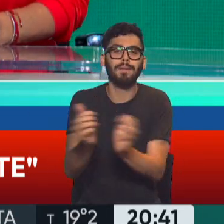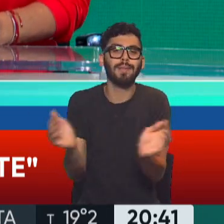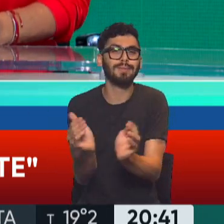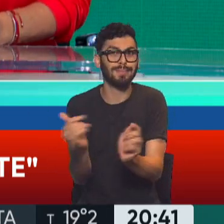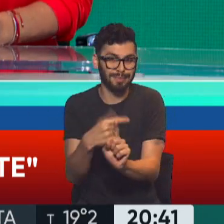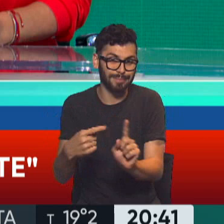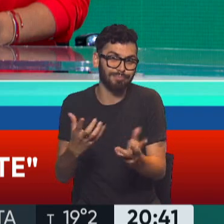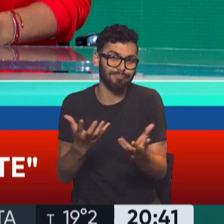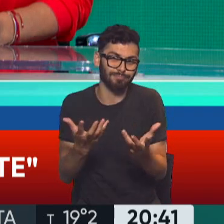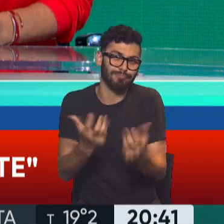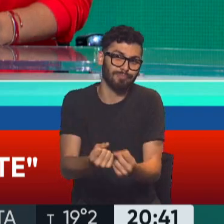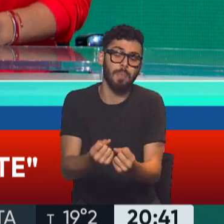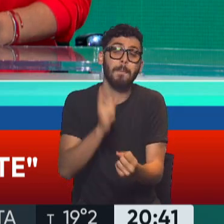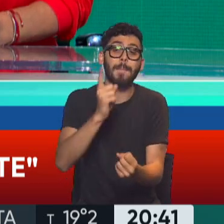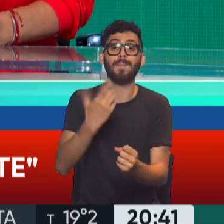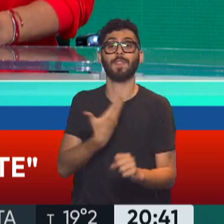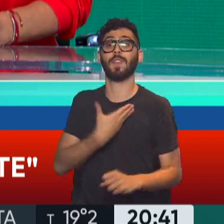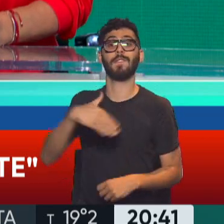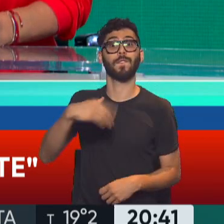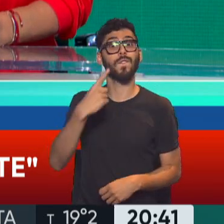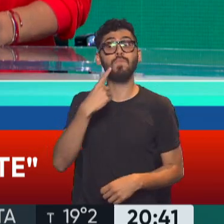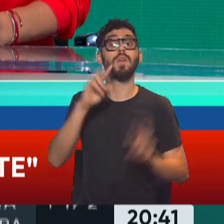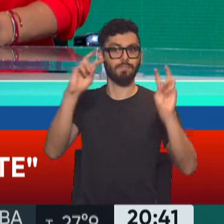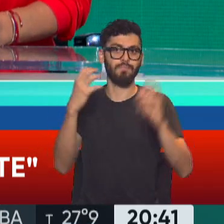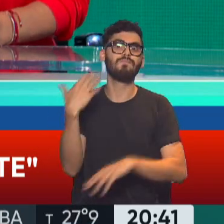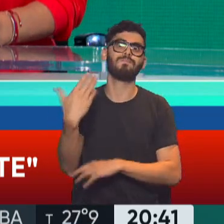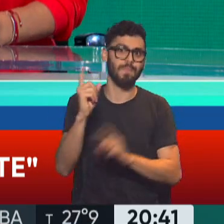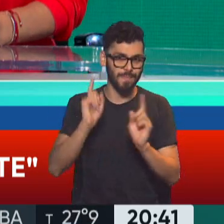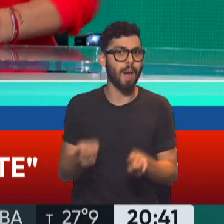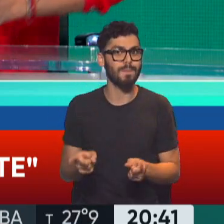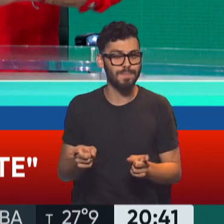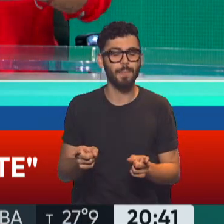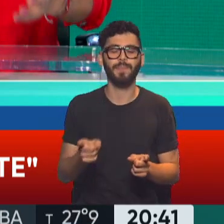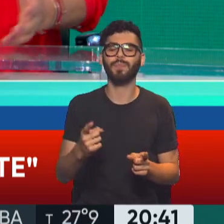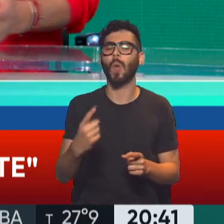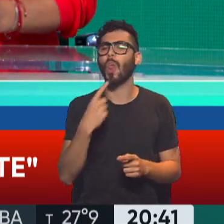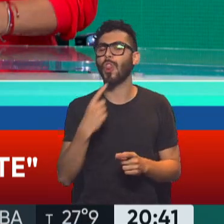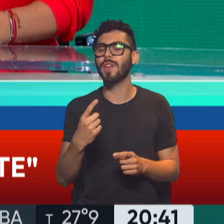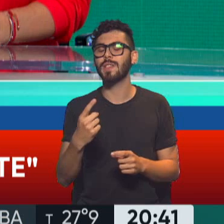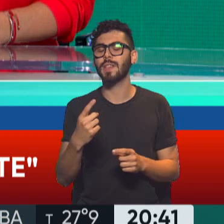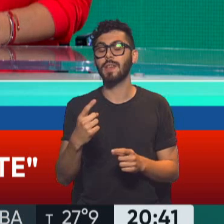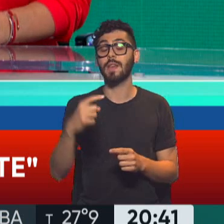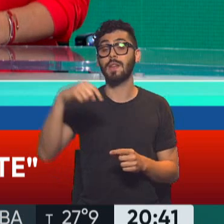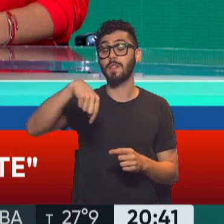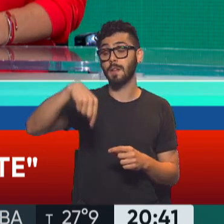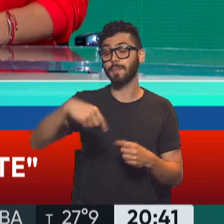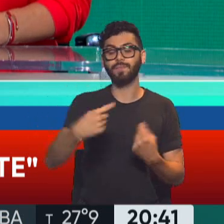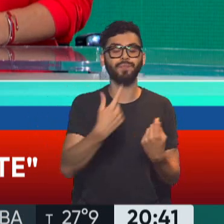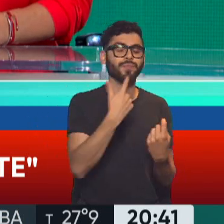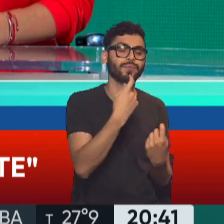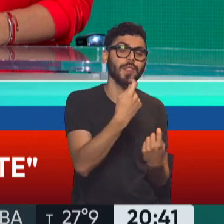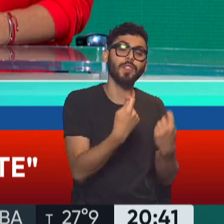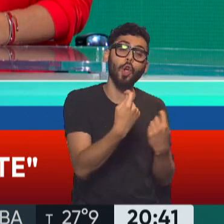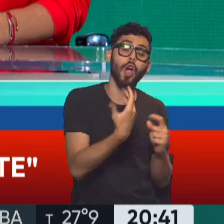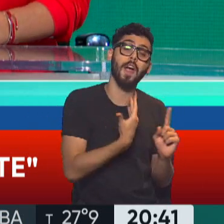y también se refirió al Fondo Monetario Internacional cuando dijo, bueno, en el marco de esta